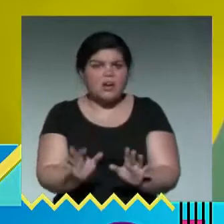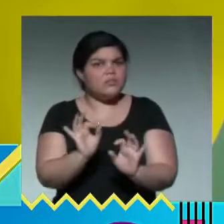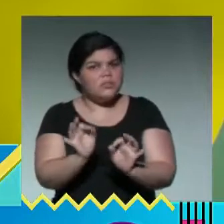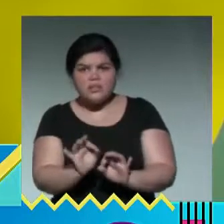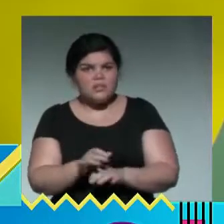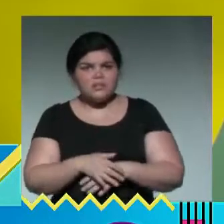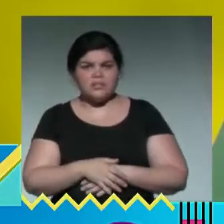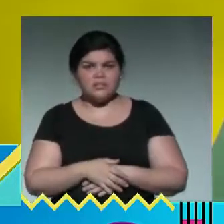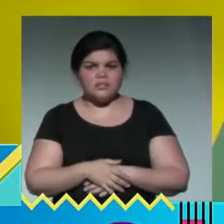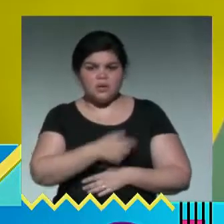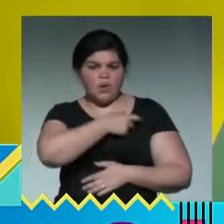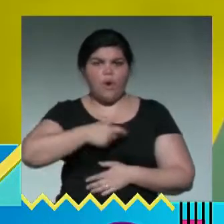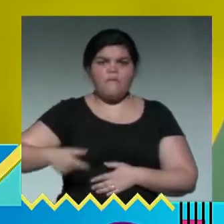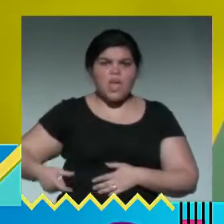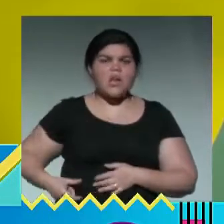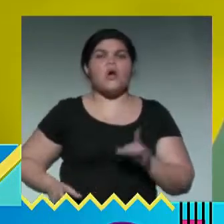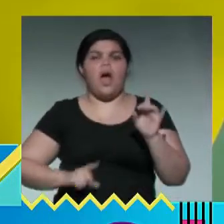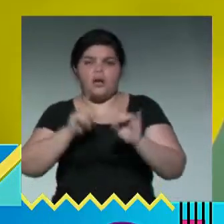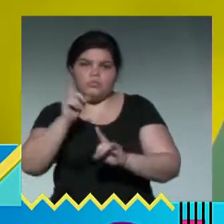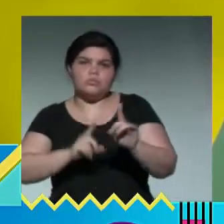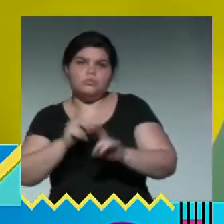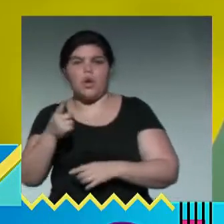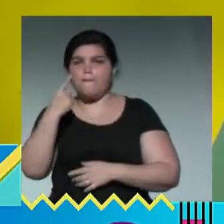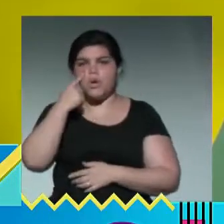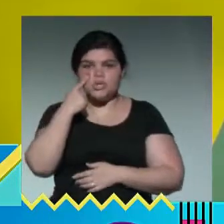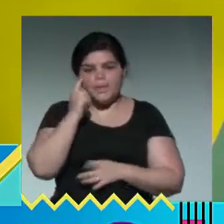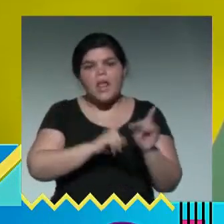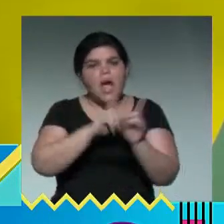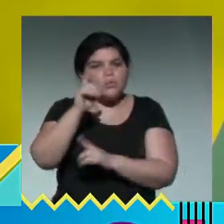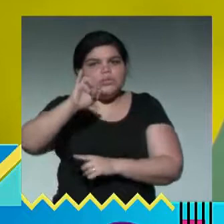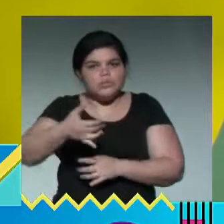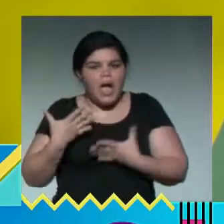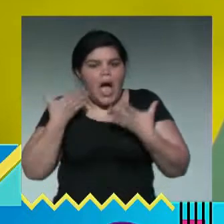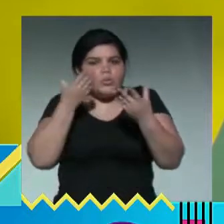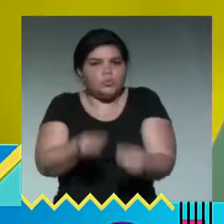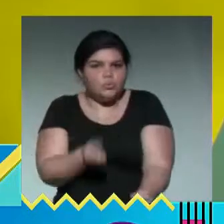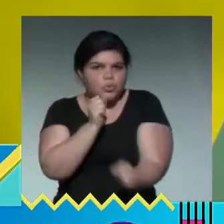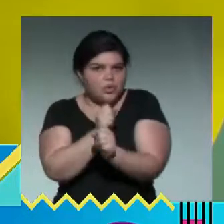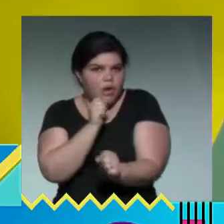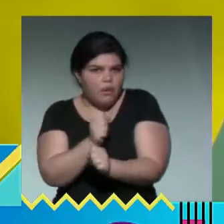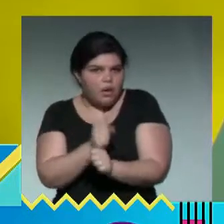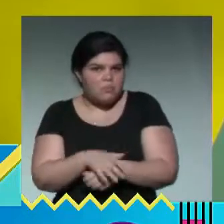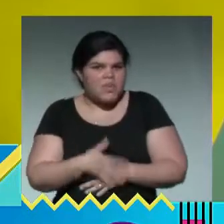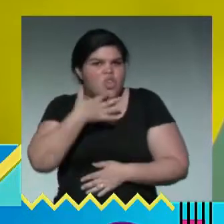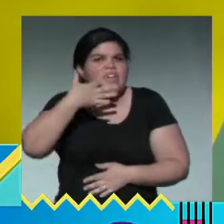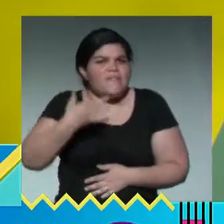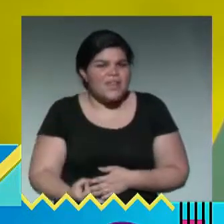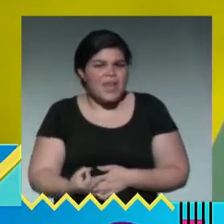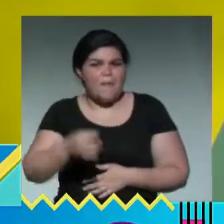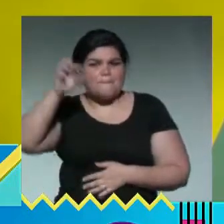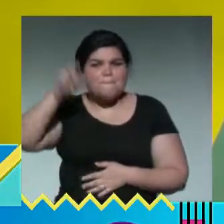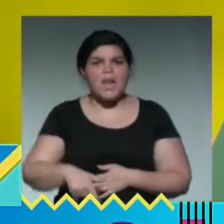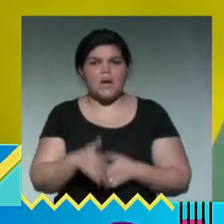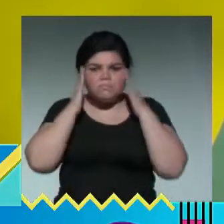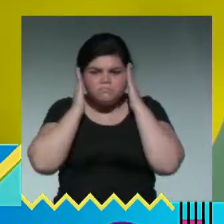algunos gobernadores, algunos municipios que trabajan, pero nada más. No hay una política de Estado para ayudar